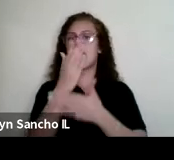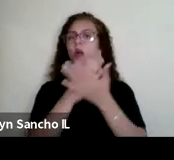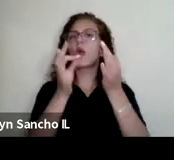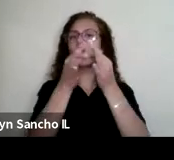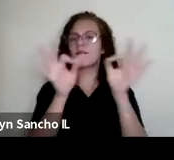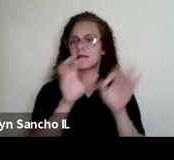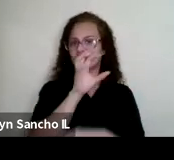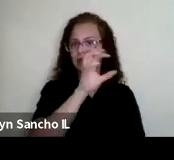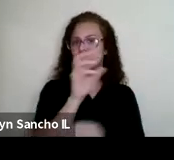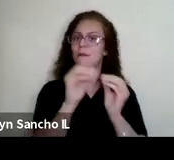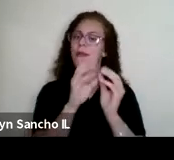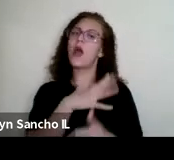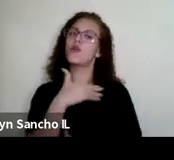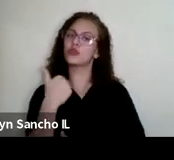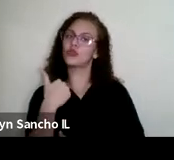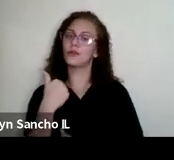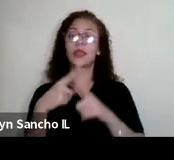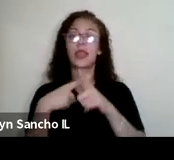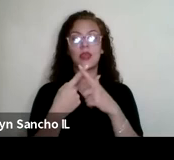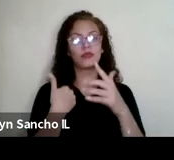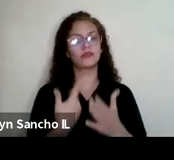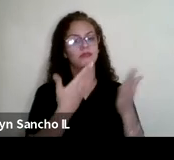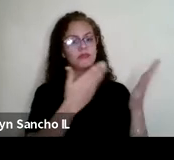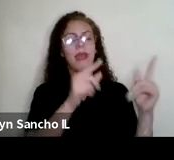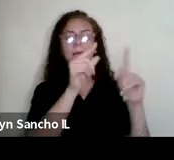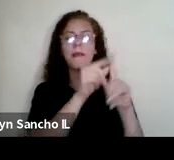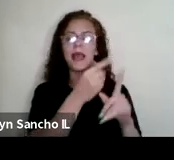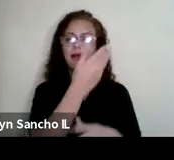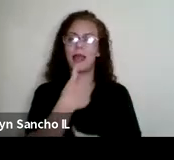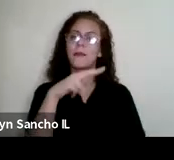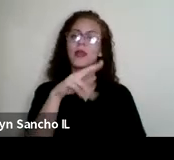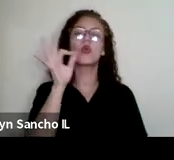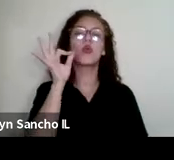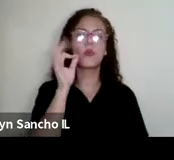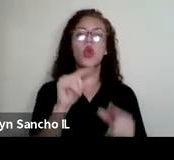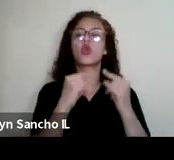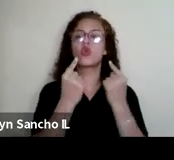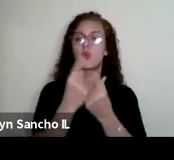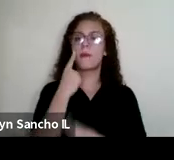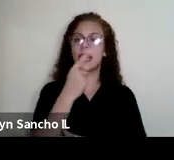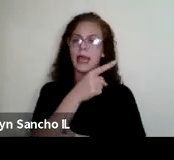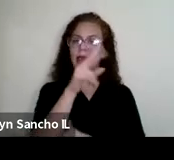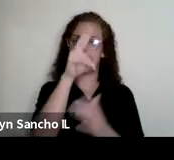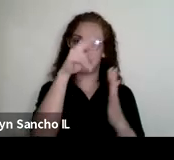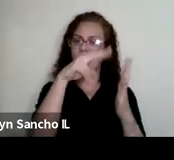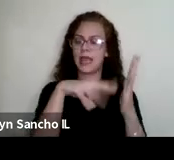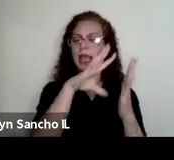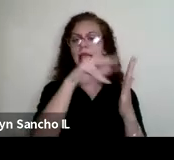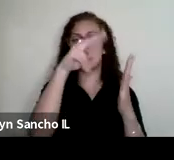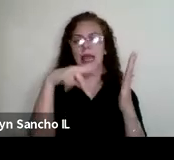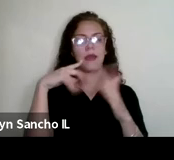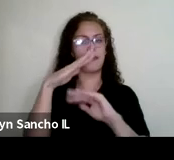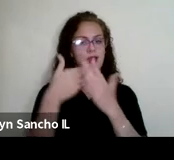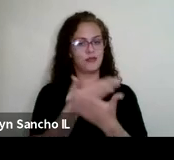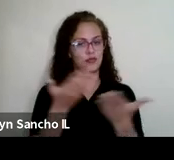de ella que más nos gustó. Entonces, le voy a dar la palabra a mi compañera de grupo para que nos la lea y la lea para todos y